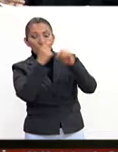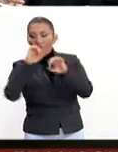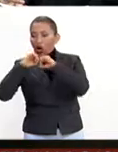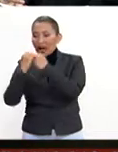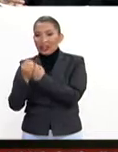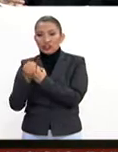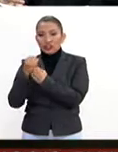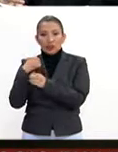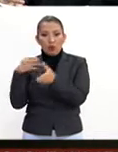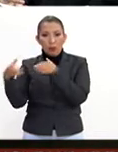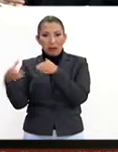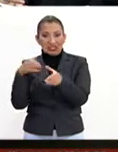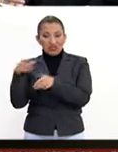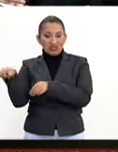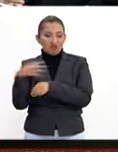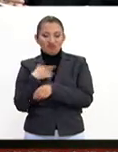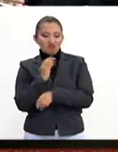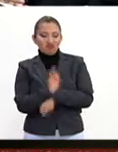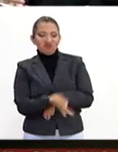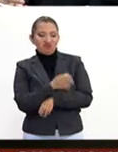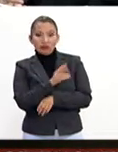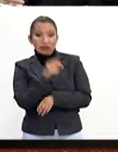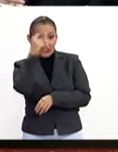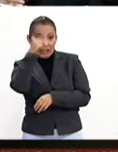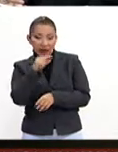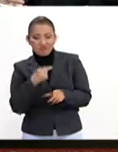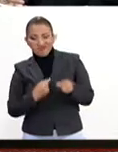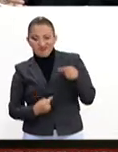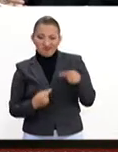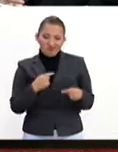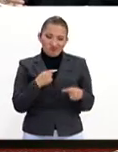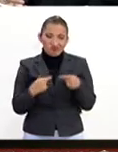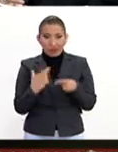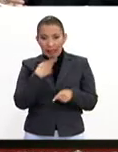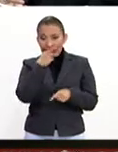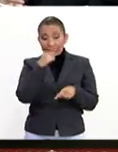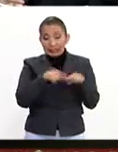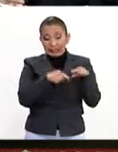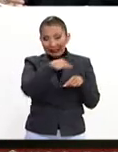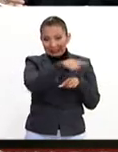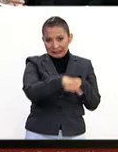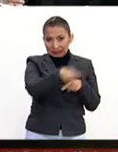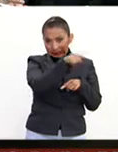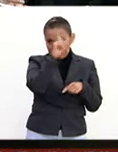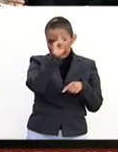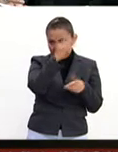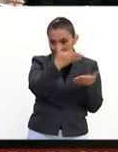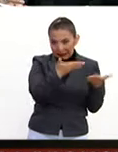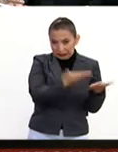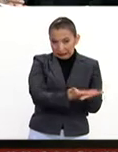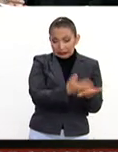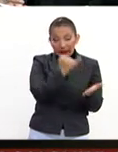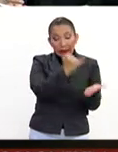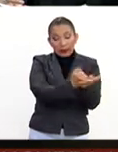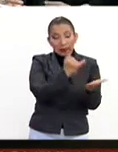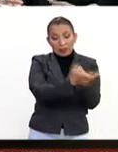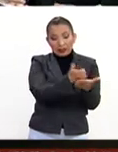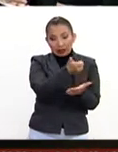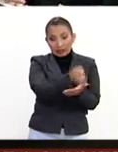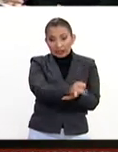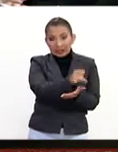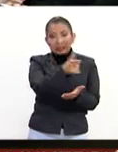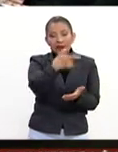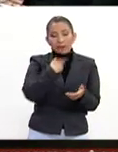Organización Mundial de Comercio. ¿Por qué? Como les decía, según los teóricos que proponen un impuesto de esta naturaleza,